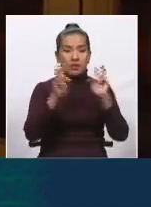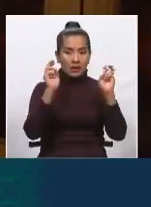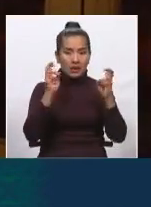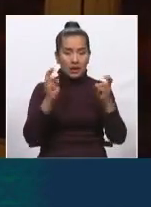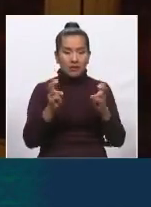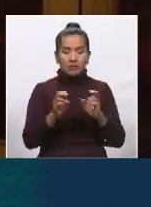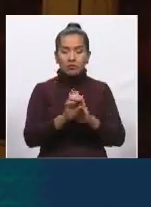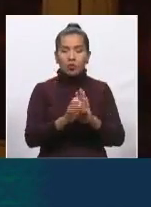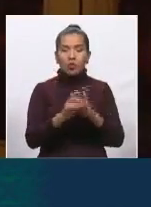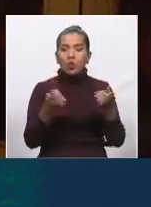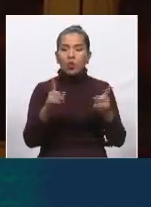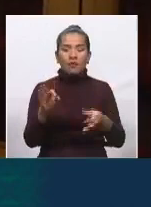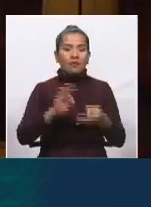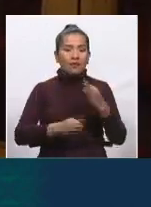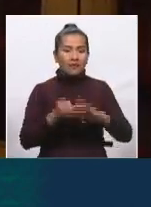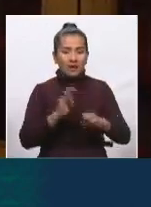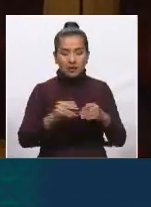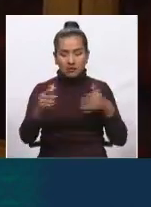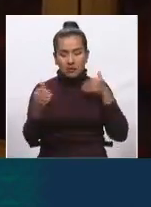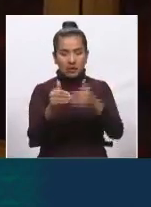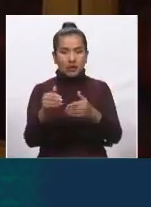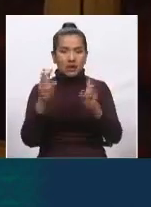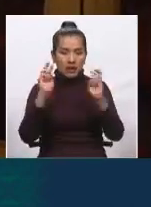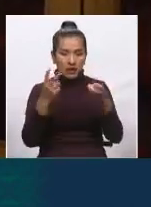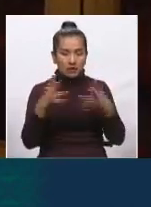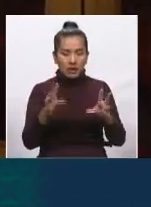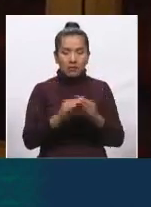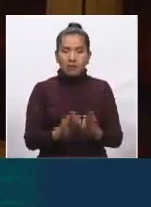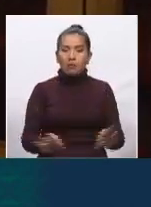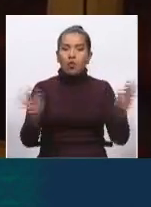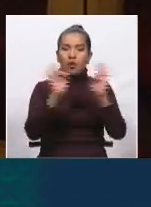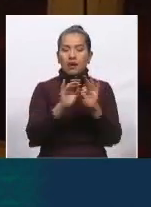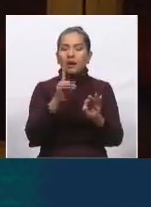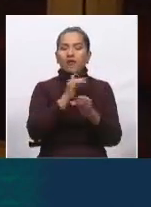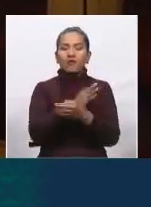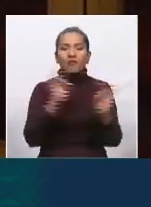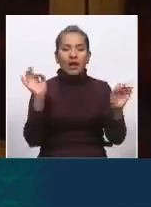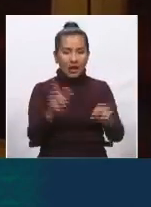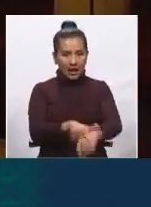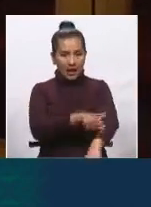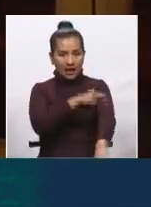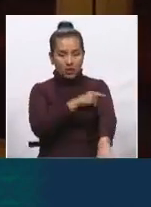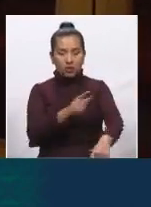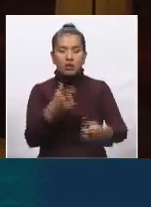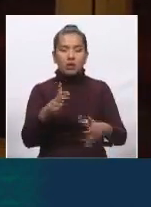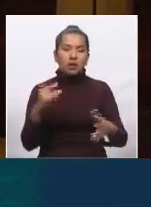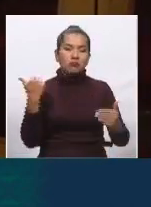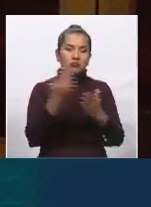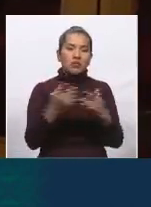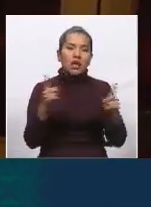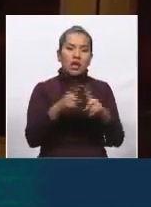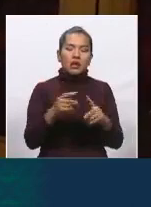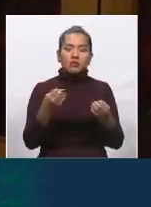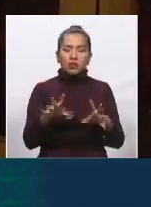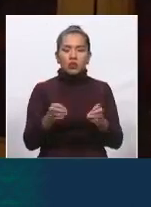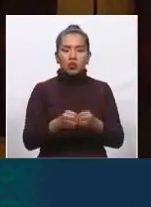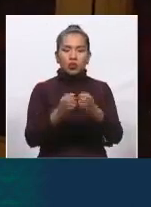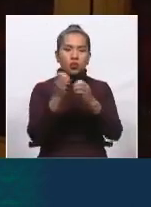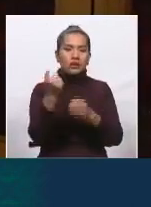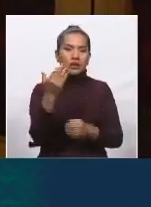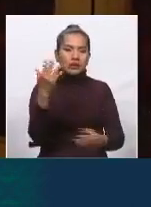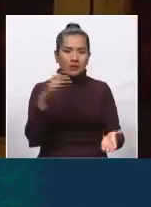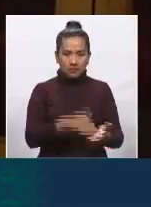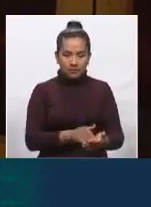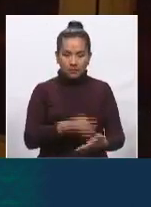mejor dicho, una fecha cercana a un evento importante, un feriado largo, eso llega hasta 15.000. Ya hemos tenido dos